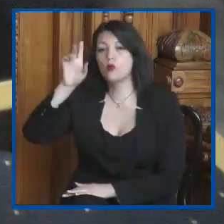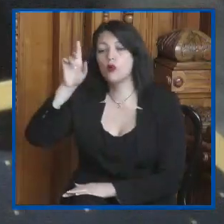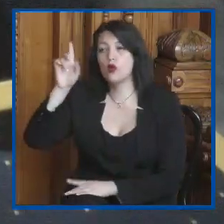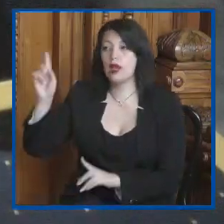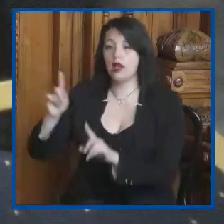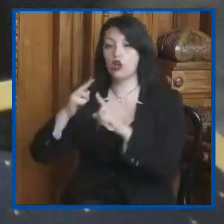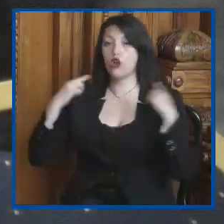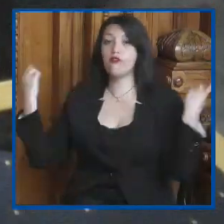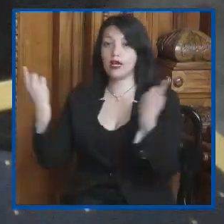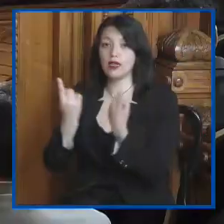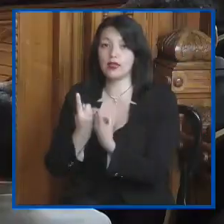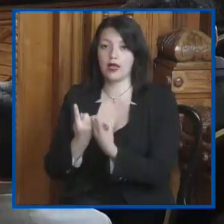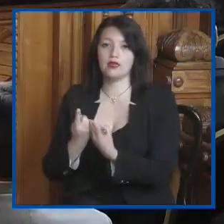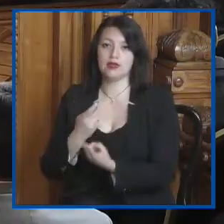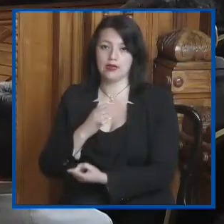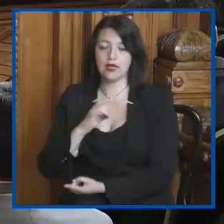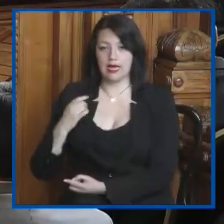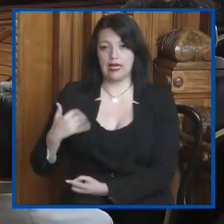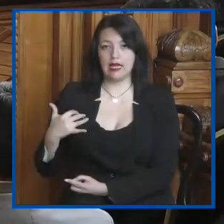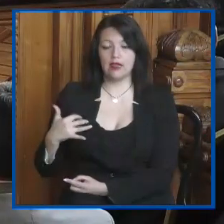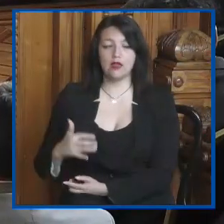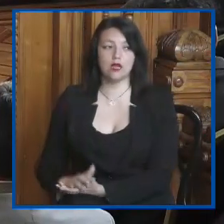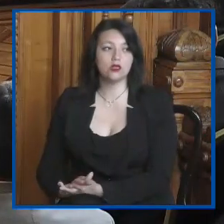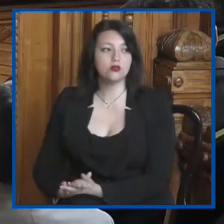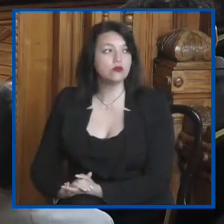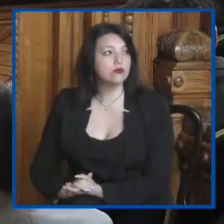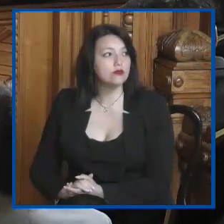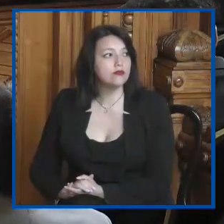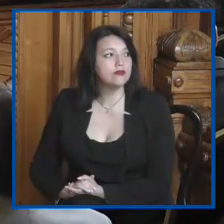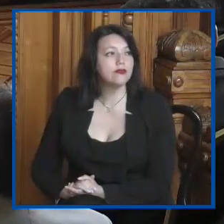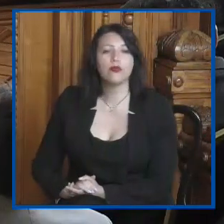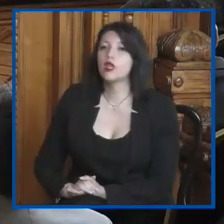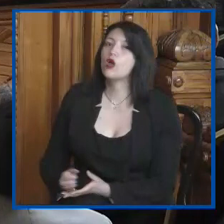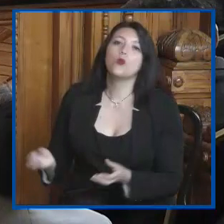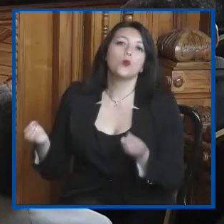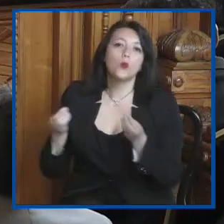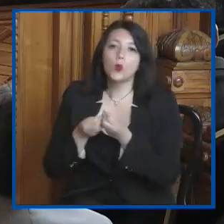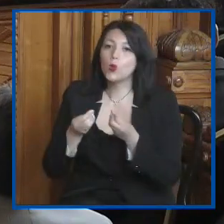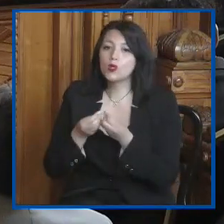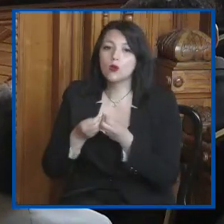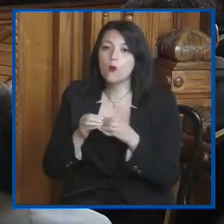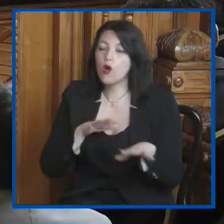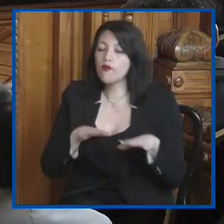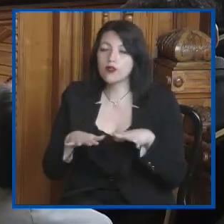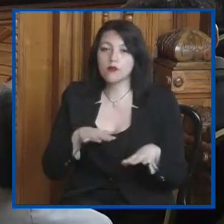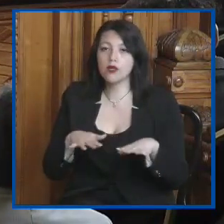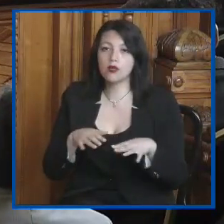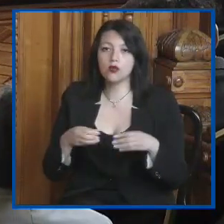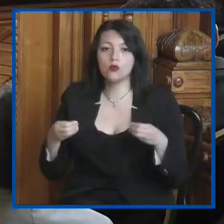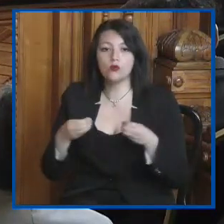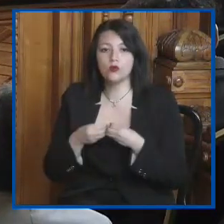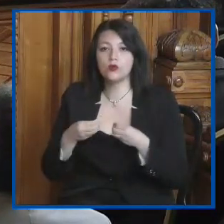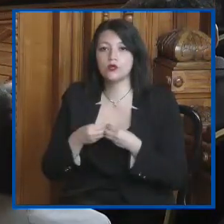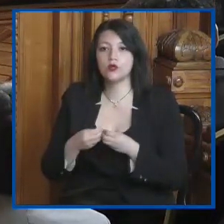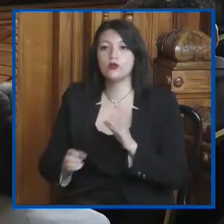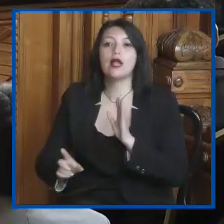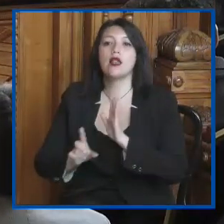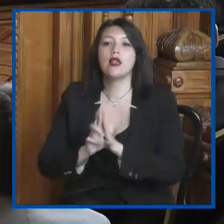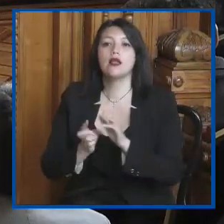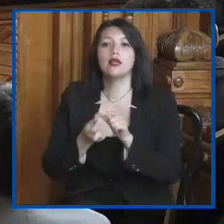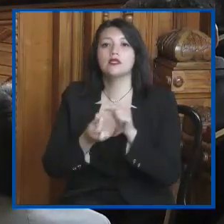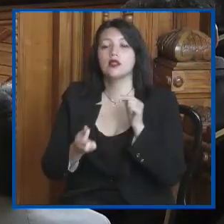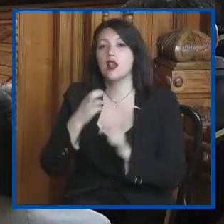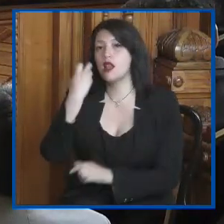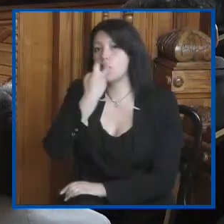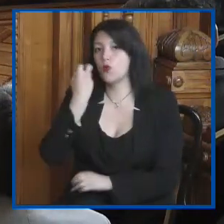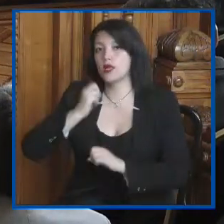país? Es un movimiento que está tomando muchísima fuerza. Hay una red nacional de lenguaje